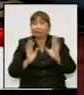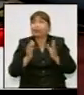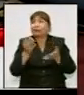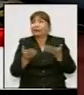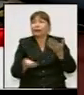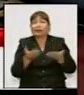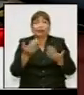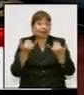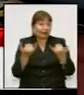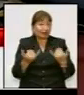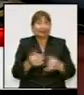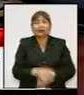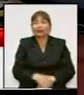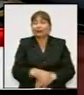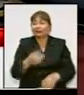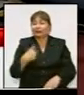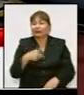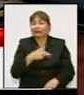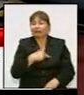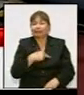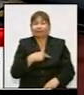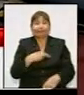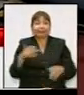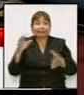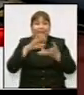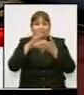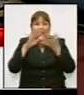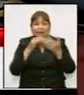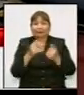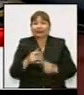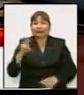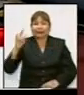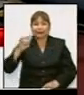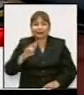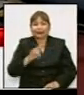situación actual de las operaciones en el ciberespacio de la Fuerza Aérea.